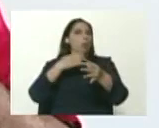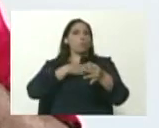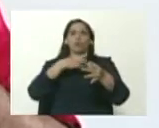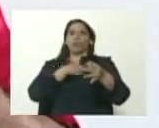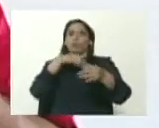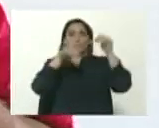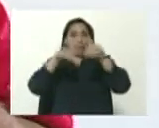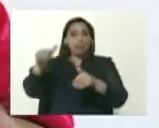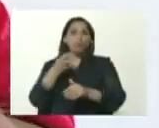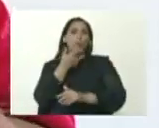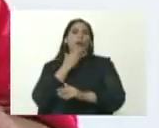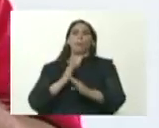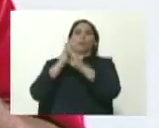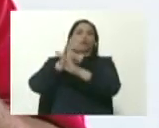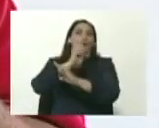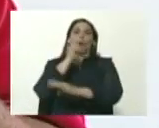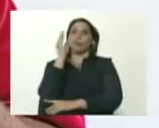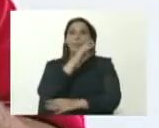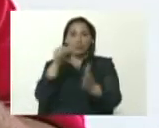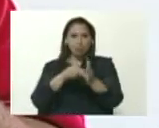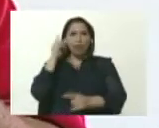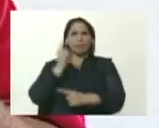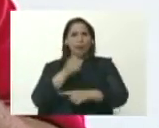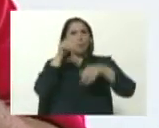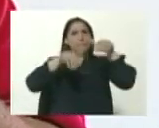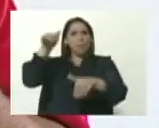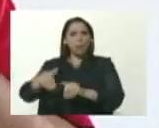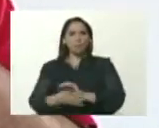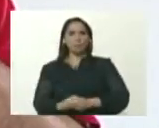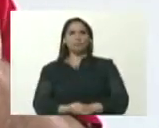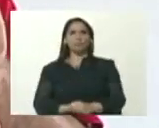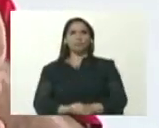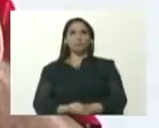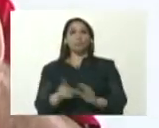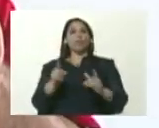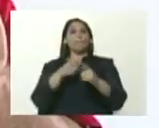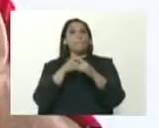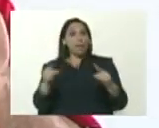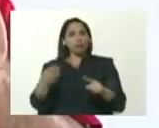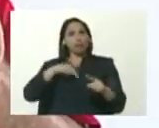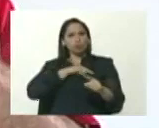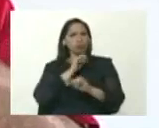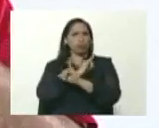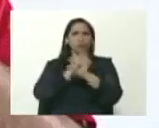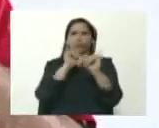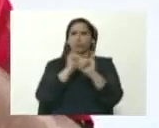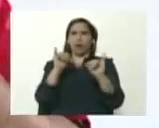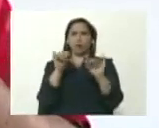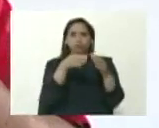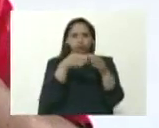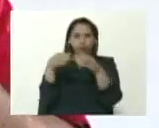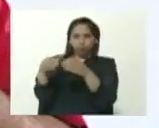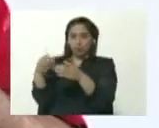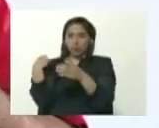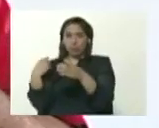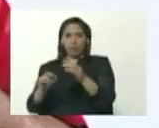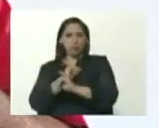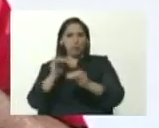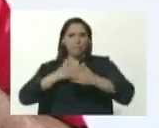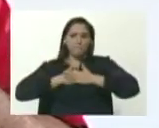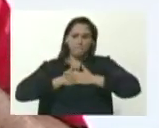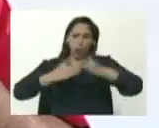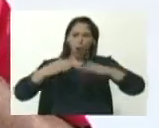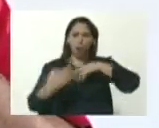elección en la Asamblea Nacional. Uh-huh. Pero también nosotros ya la estructura que tenemos está a la orden de